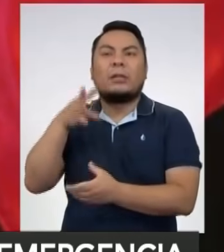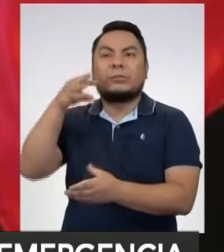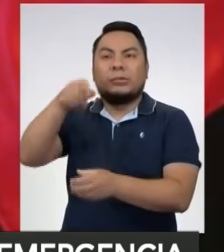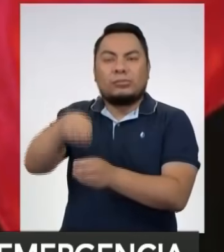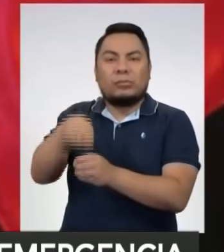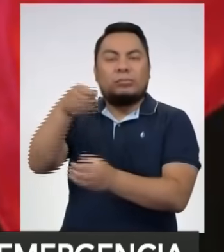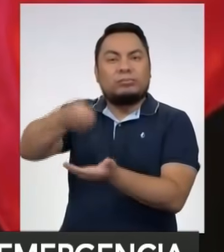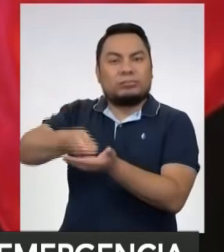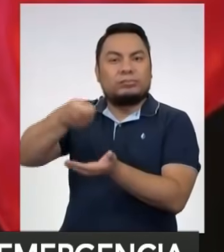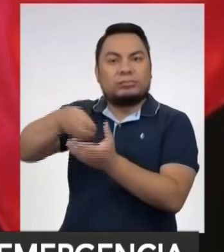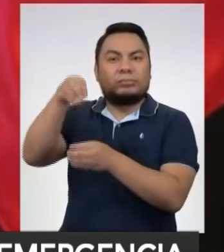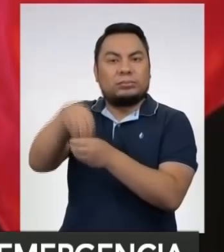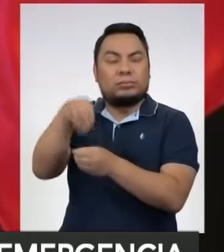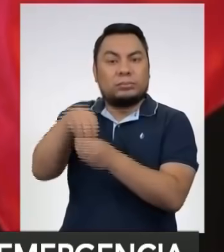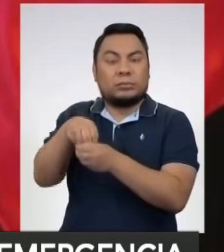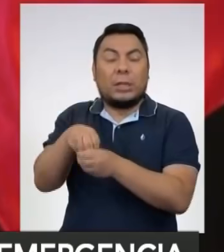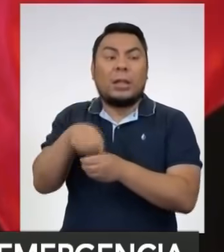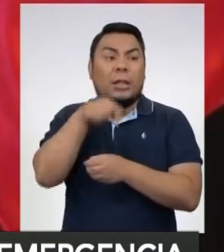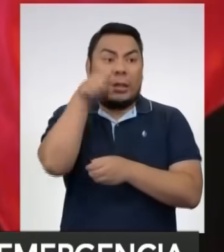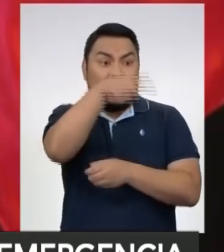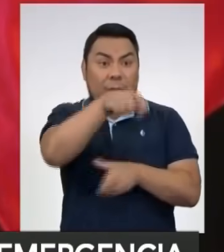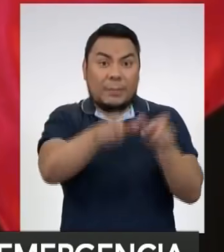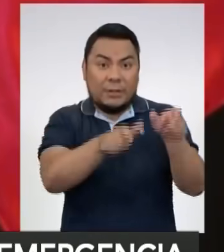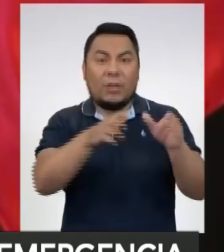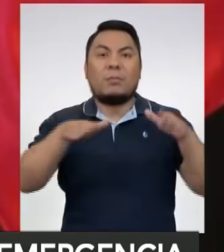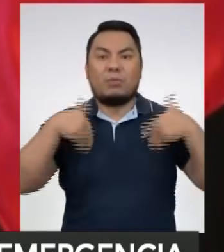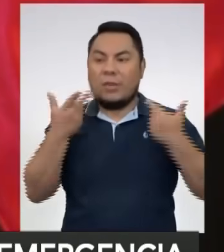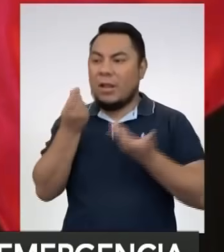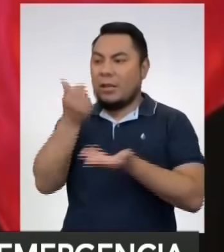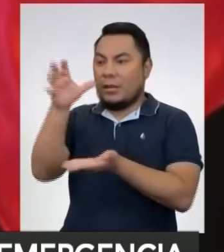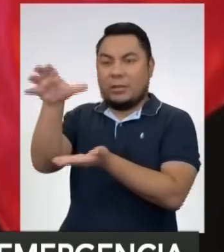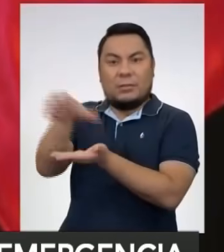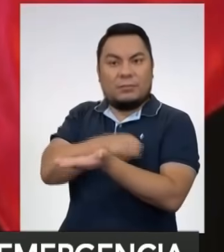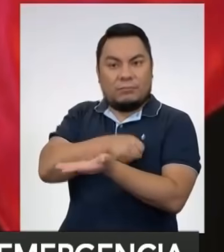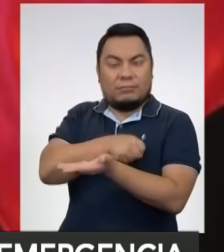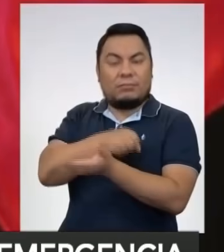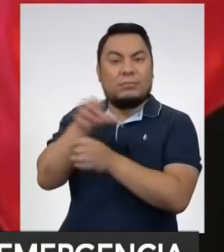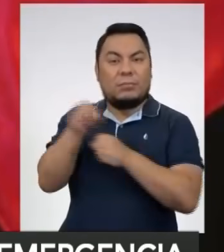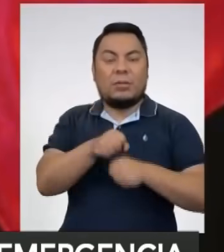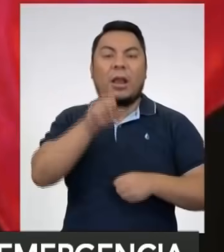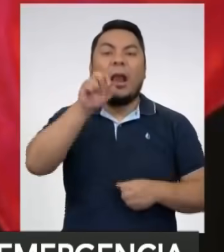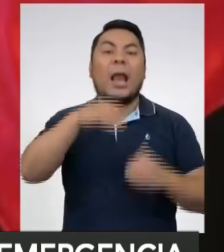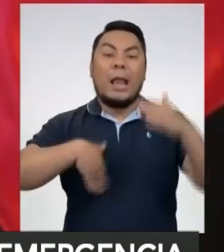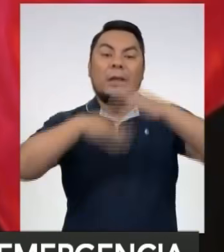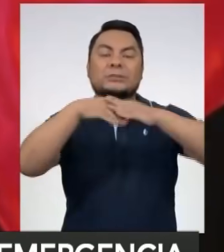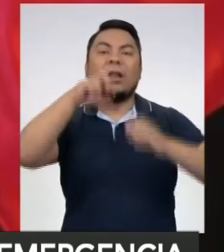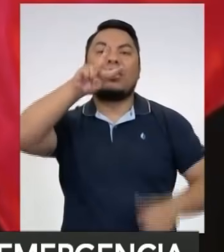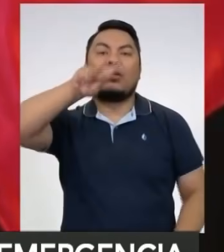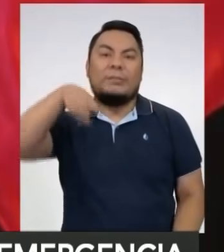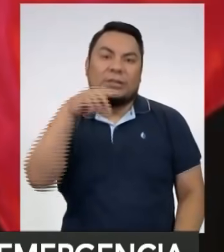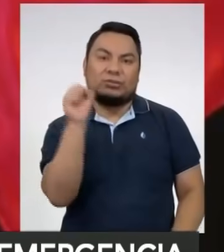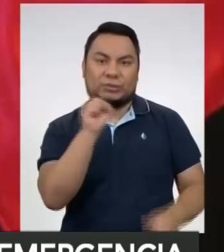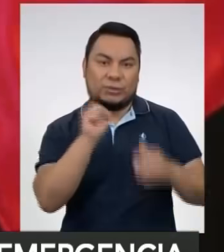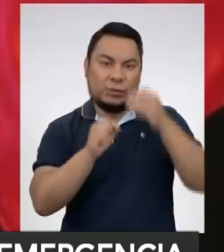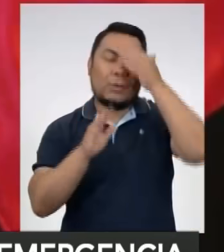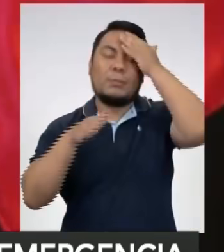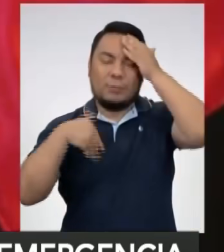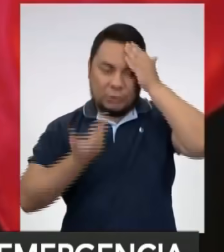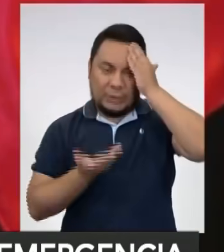el retiro extraordinario de hasta 2.000 soles de su cuenta individual de